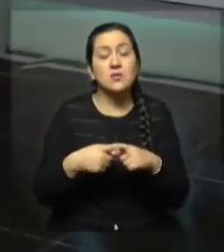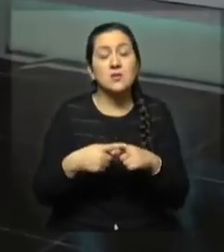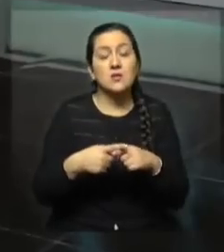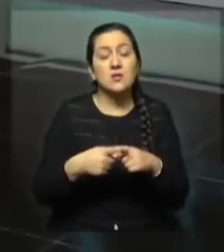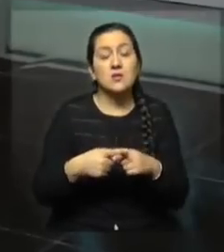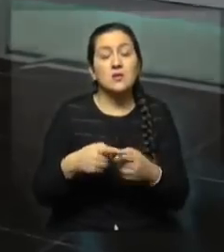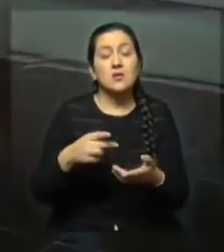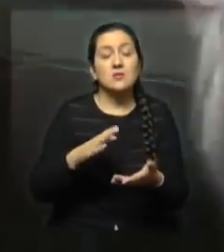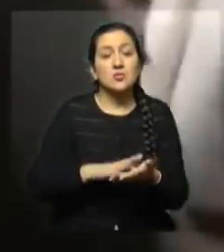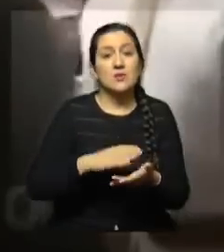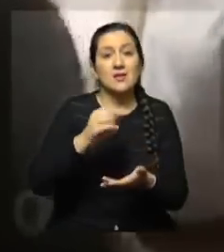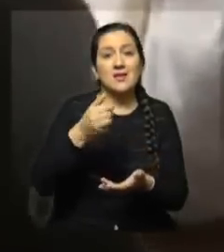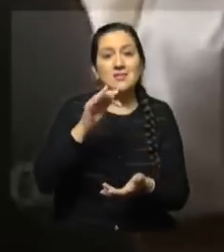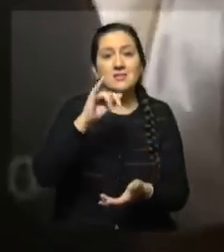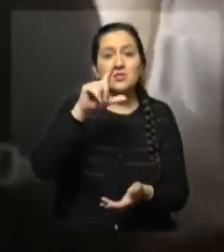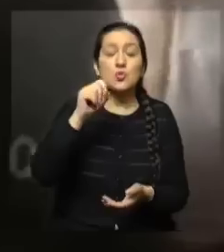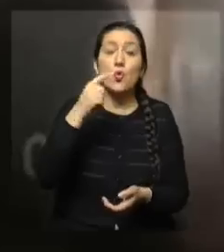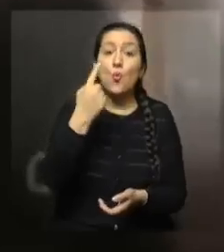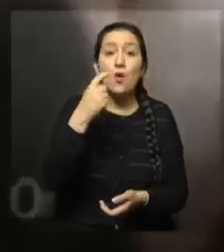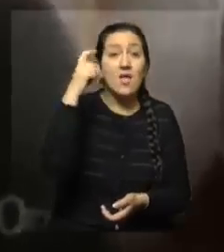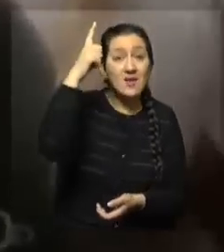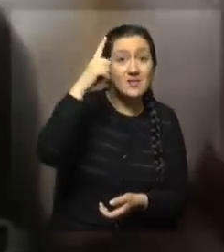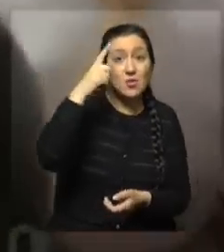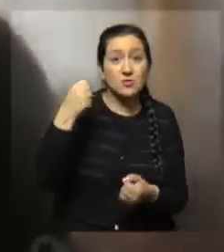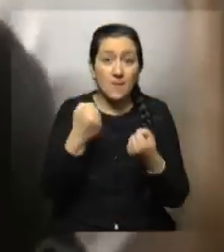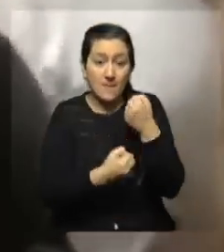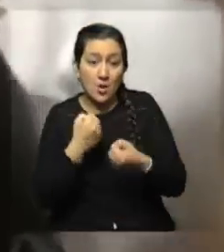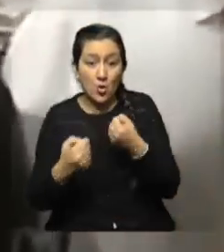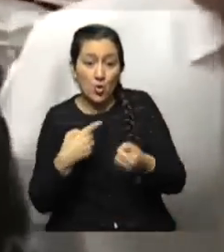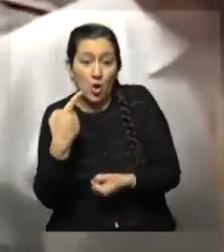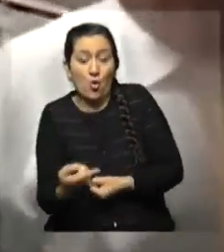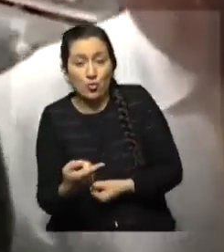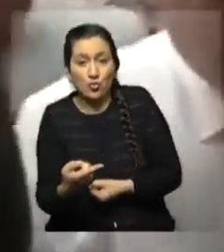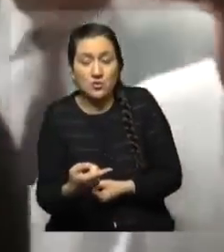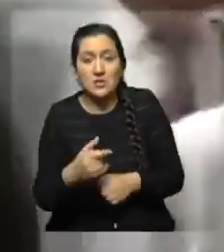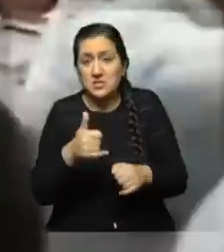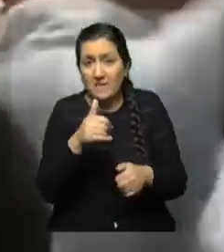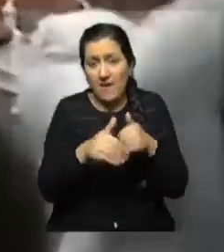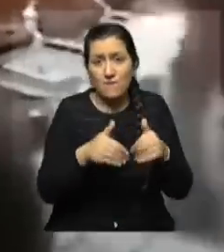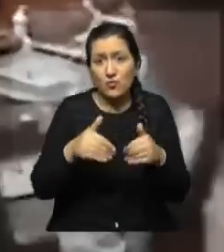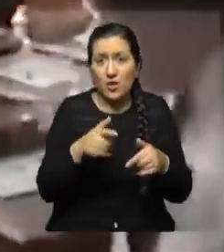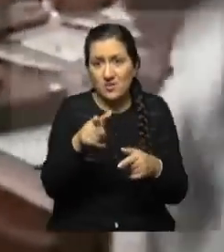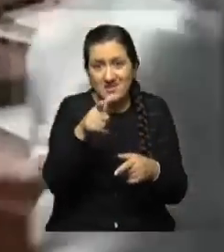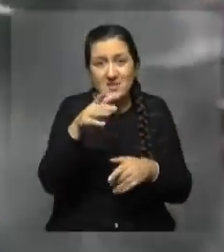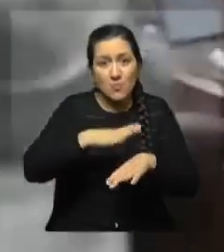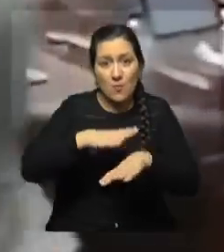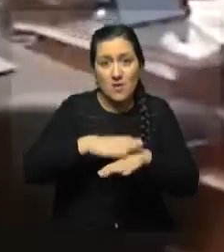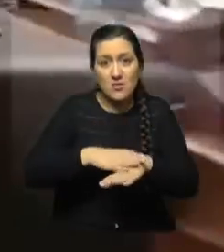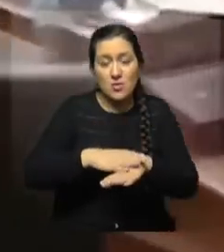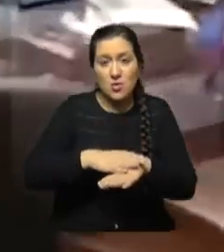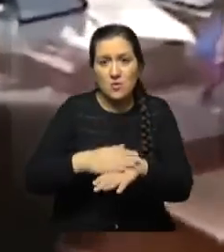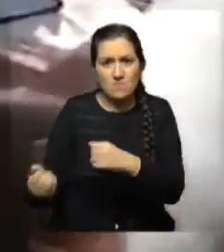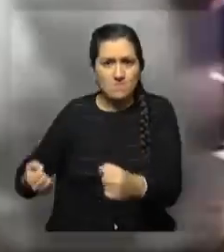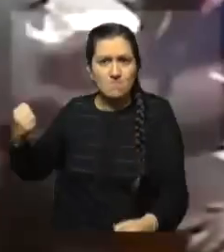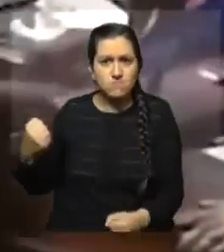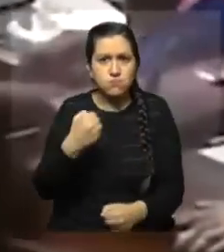un legislador atacó a otros sí se había votado un cuarto intermedio y en ese momento el congresista apasiona